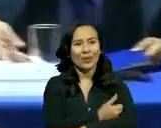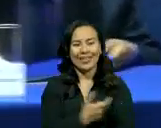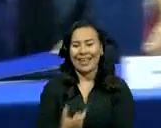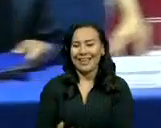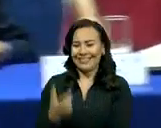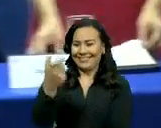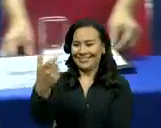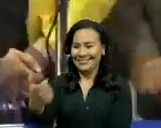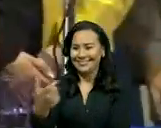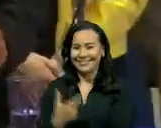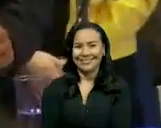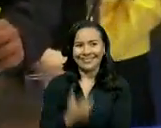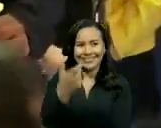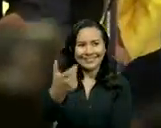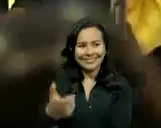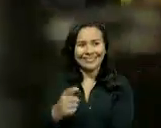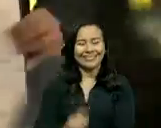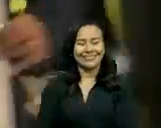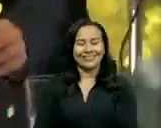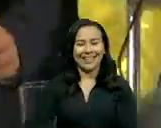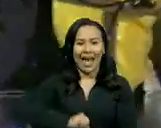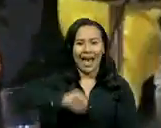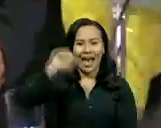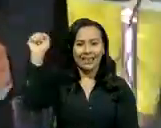respectivas credenciales.